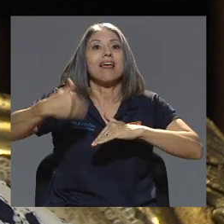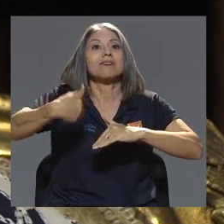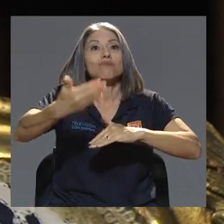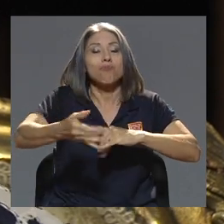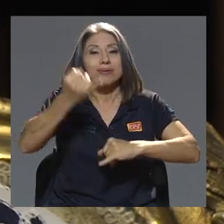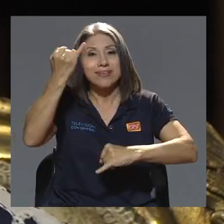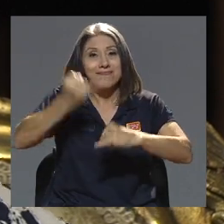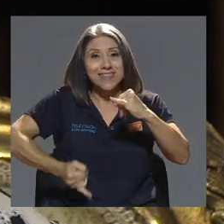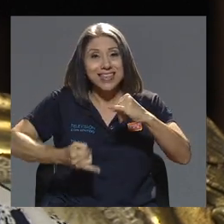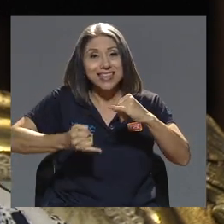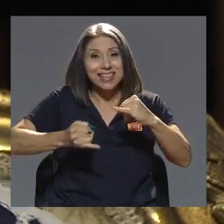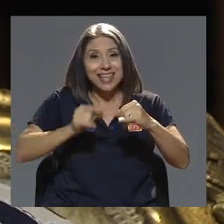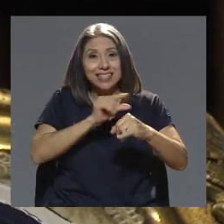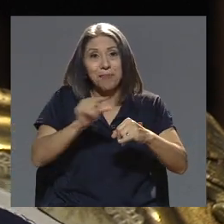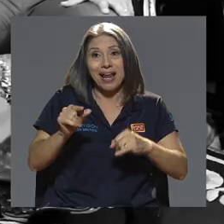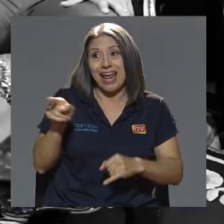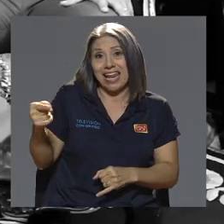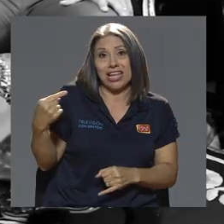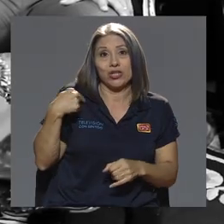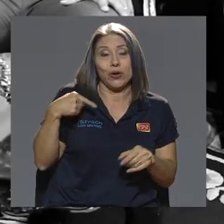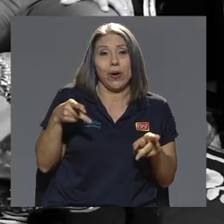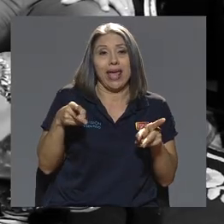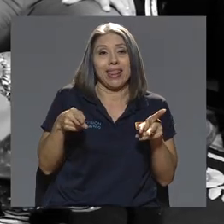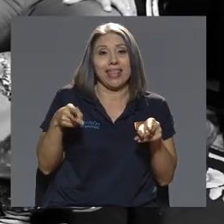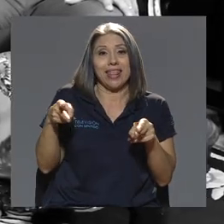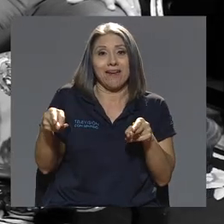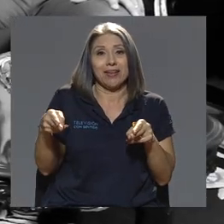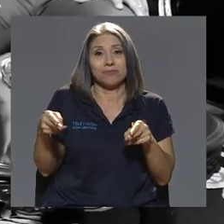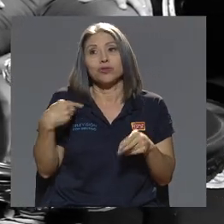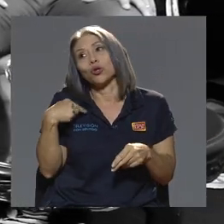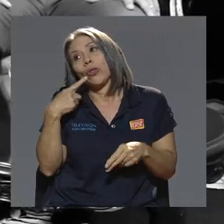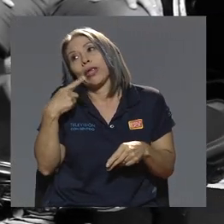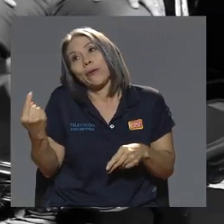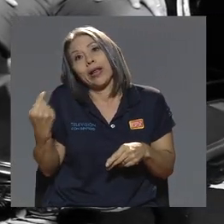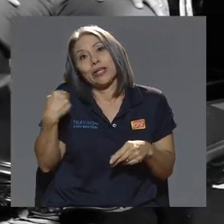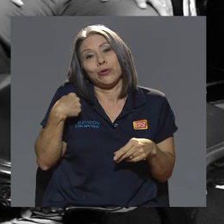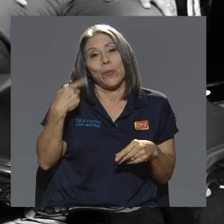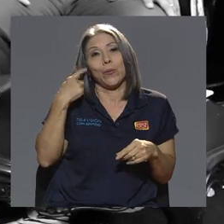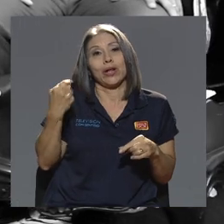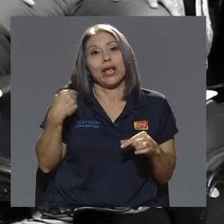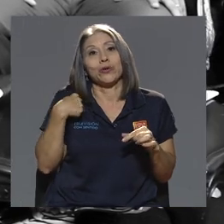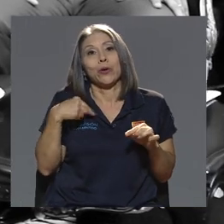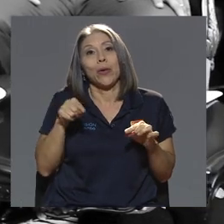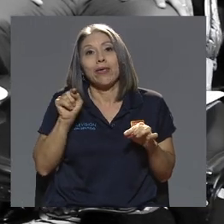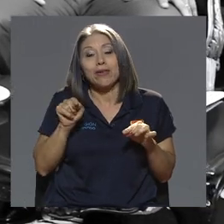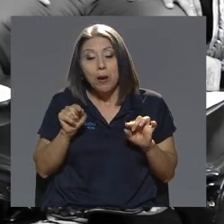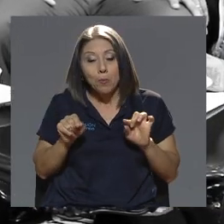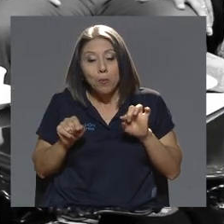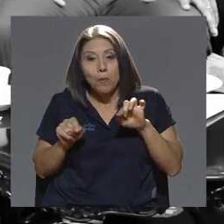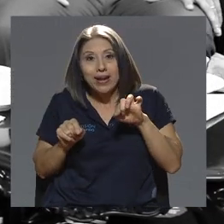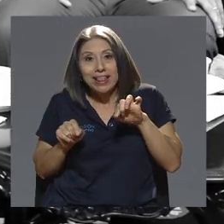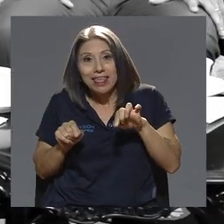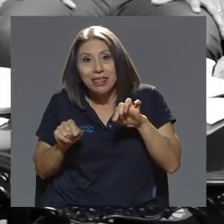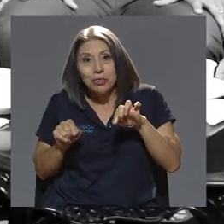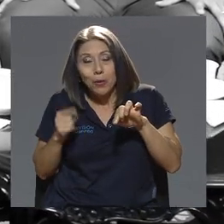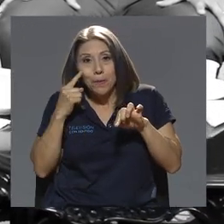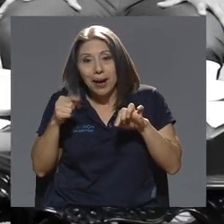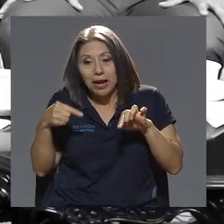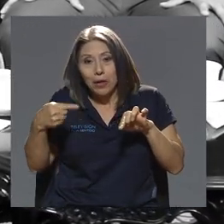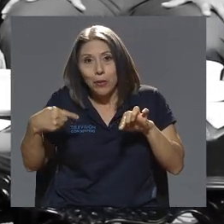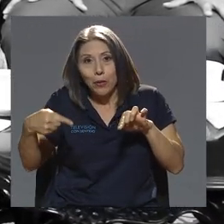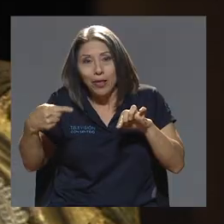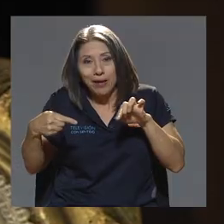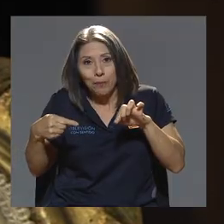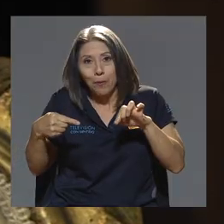yo editábamos, digo yo porque a mí me tocaba poner el dedito para que no se movieran las pegas de las películas, y